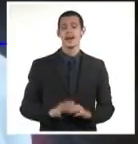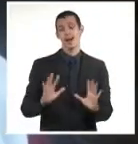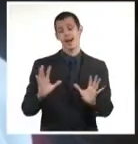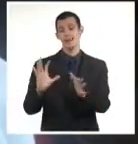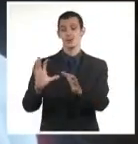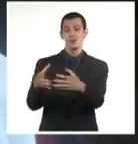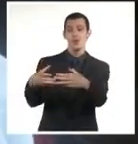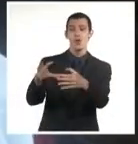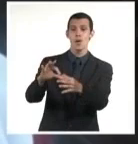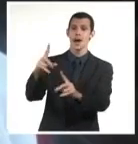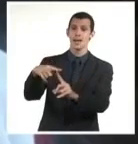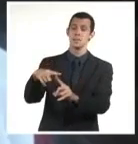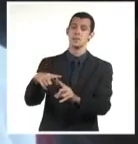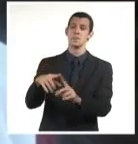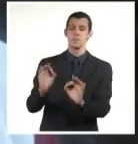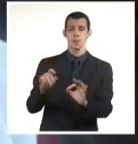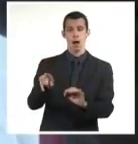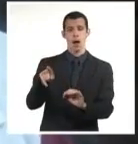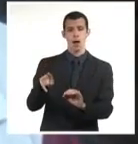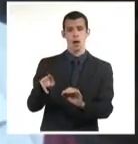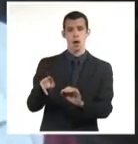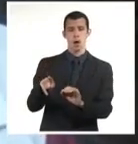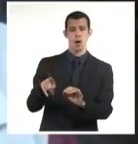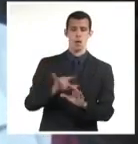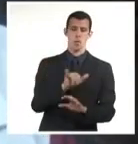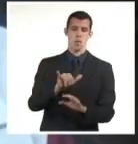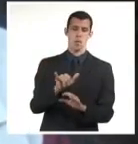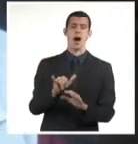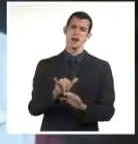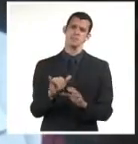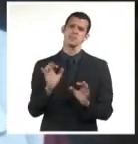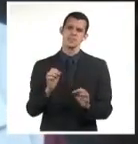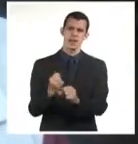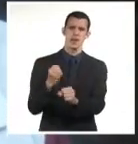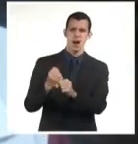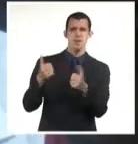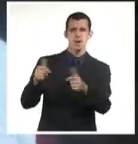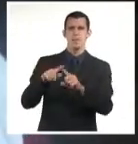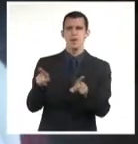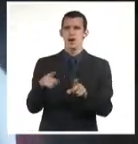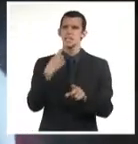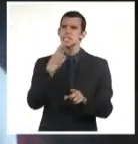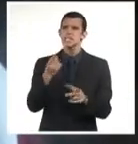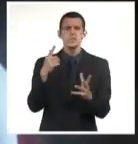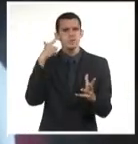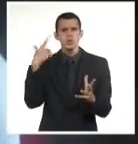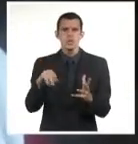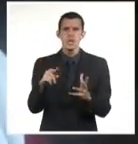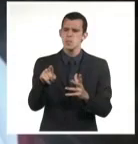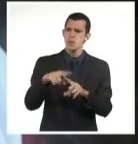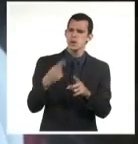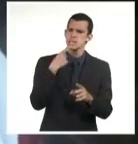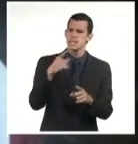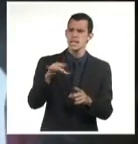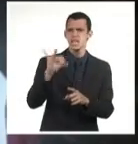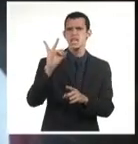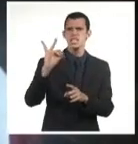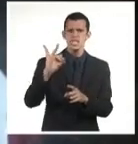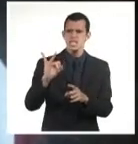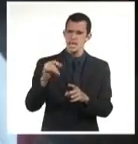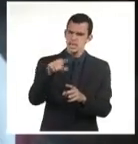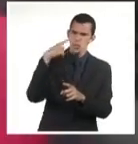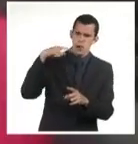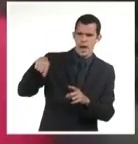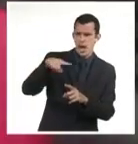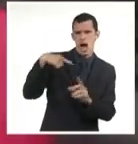Guantánamo no es enemigo pequeño. La gente lo disminuyeron porque decía que tenía 7 atletas, no sé por qué. Porque son atletas aguerridas y tan aguerridas